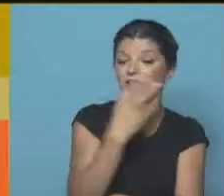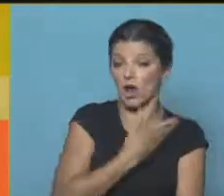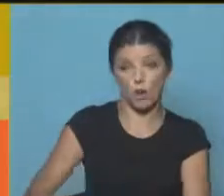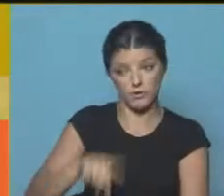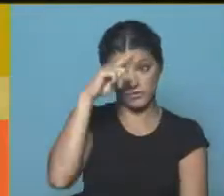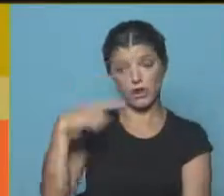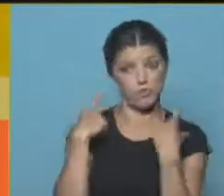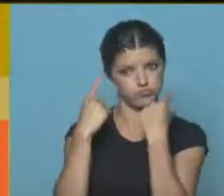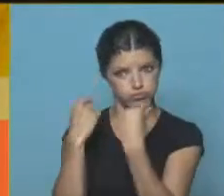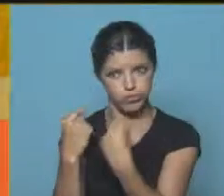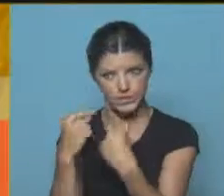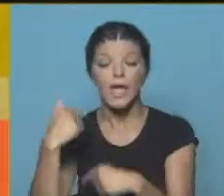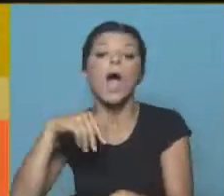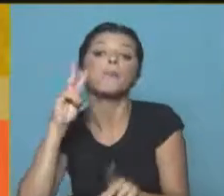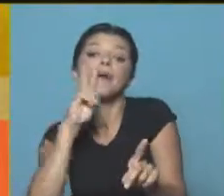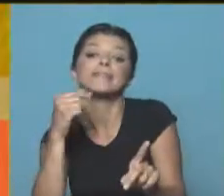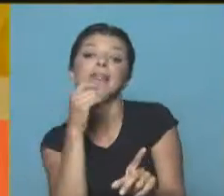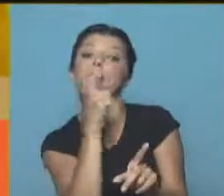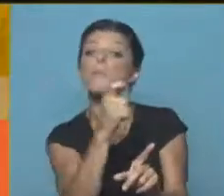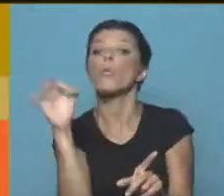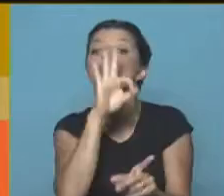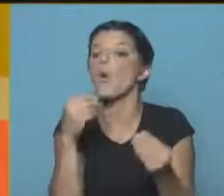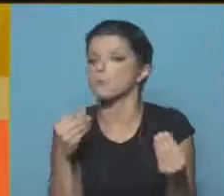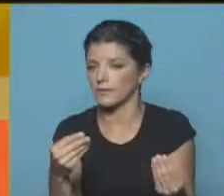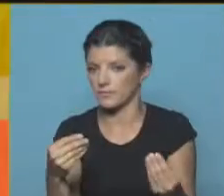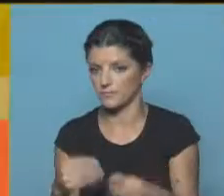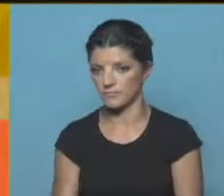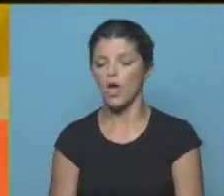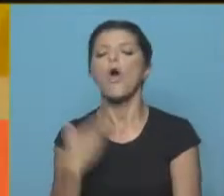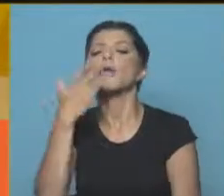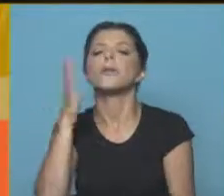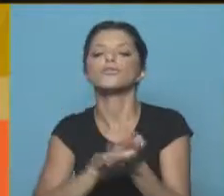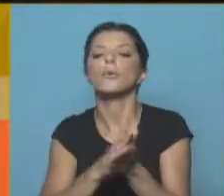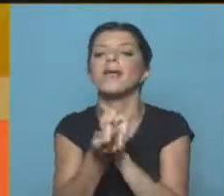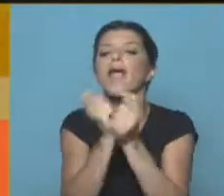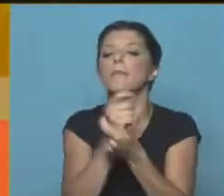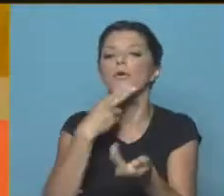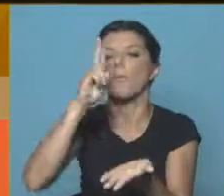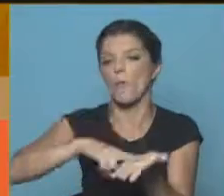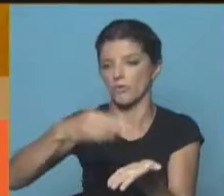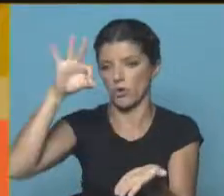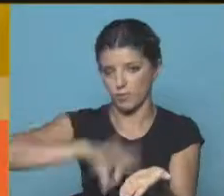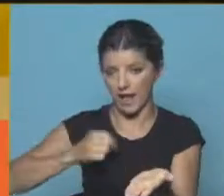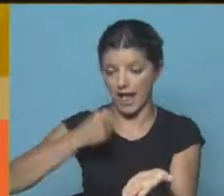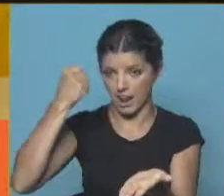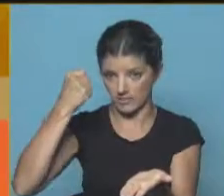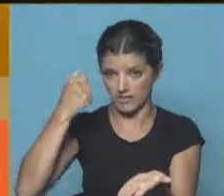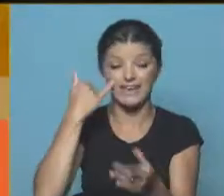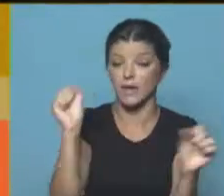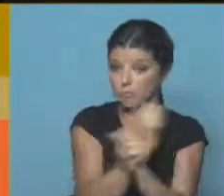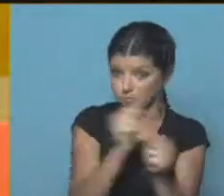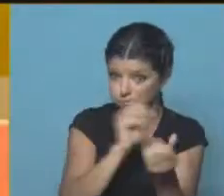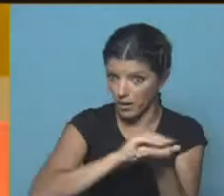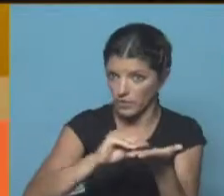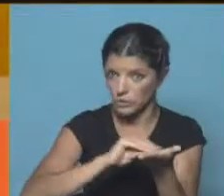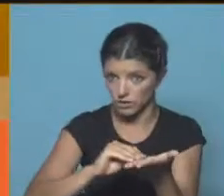que vamos a ver cómo responde, si es que responde, y qué va a decir en torno a esta modificación del impuesto a las ganancias ya aprobado por Diputados y que ahora